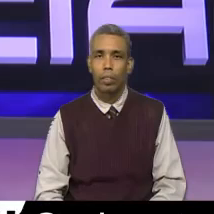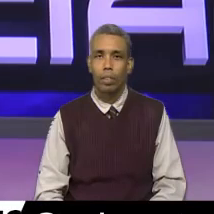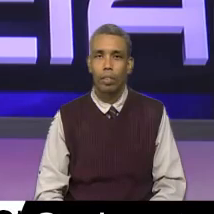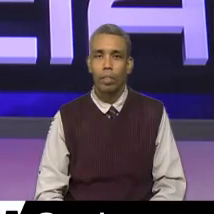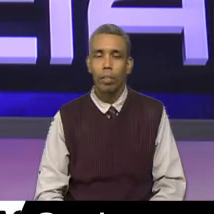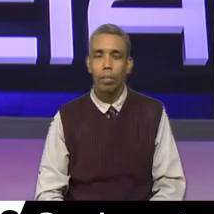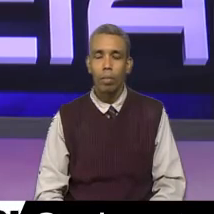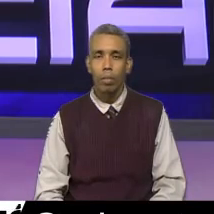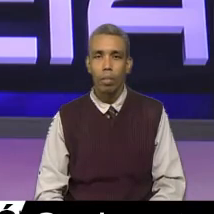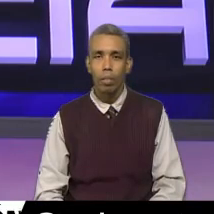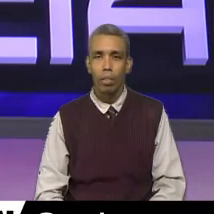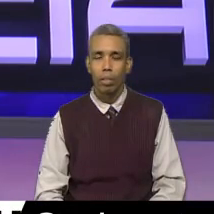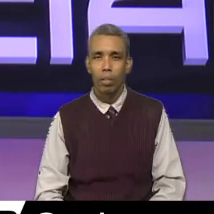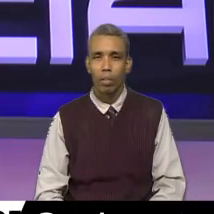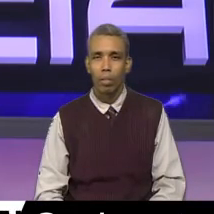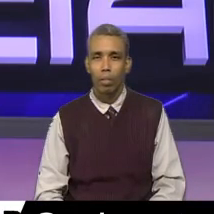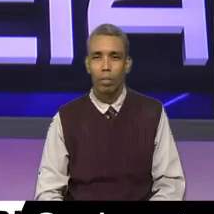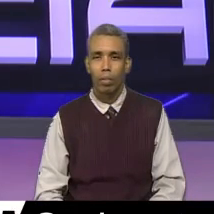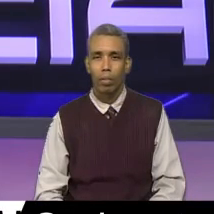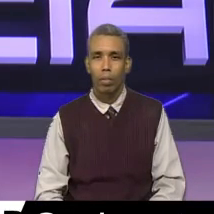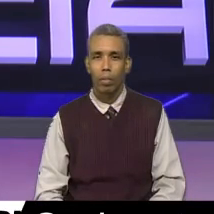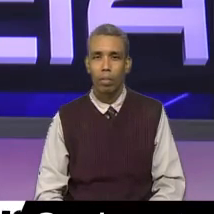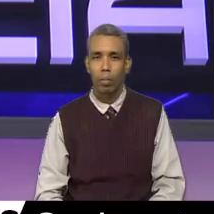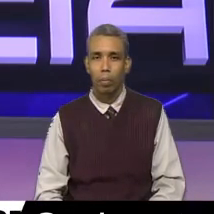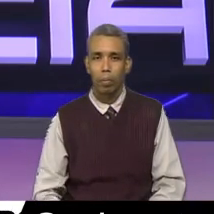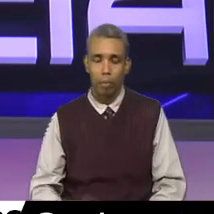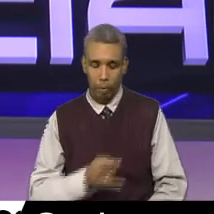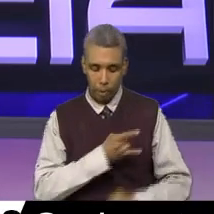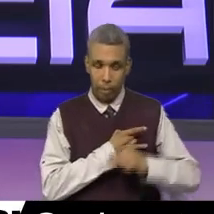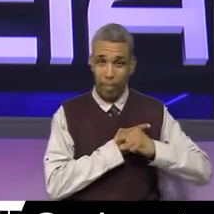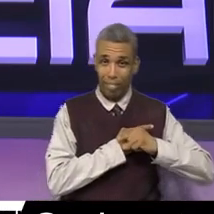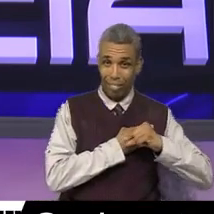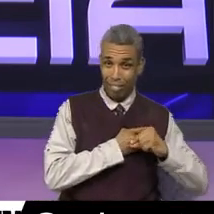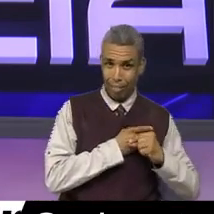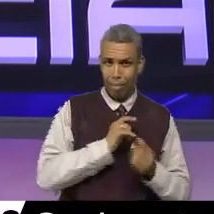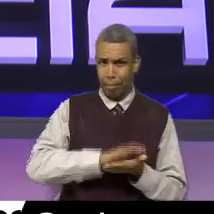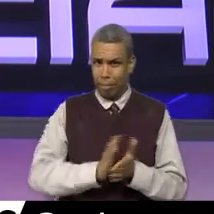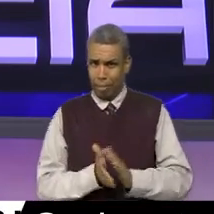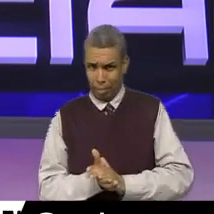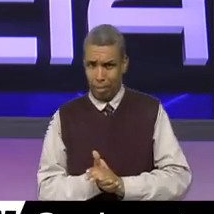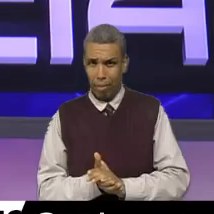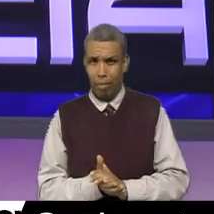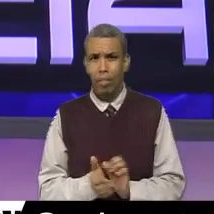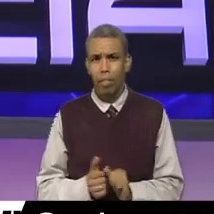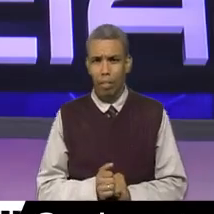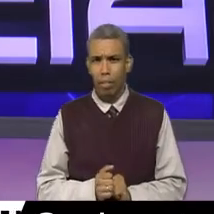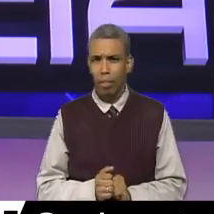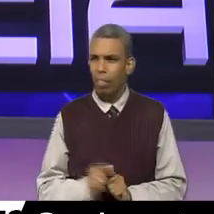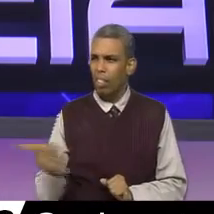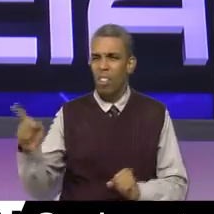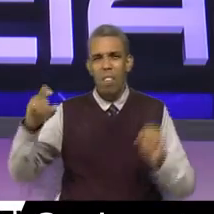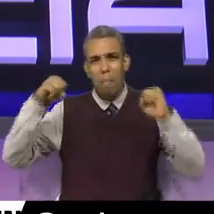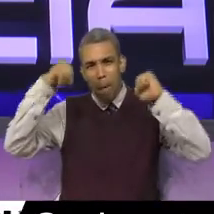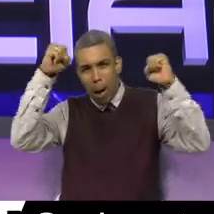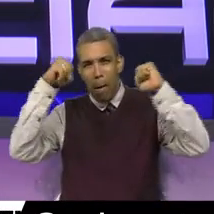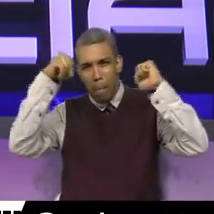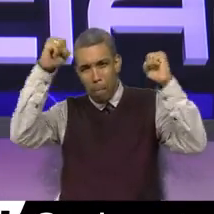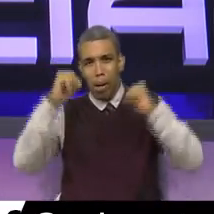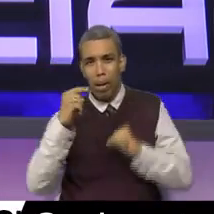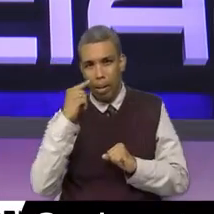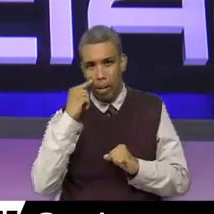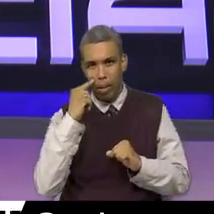Y continuando con nuestra información, la UNIPAS se une a los reclamos de la Universidad Pública de Colombia por un mayor presupuesto